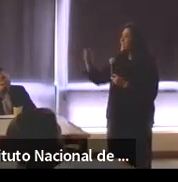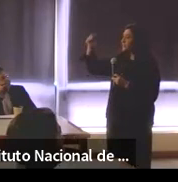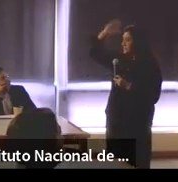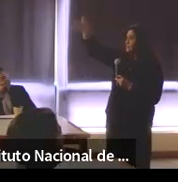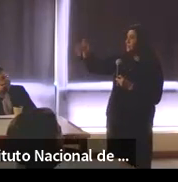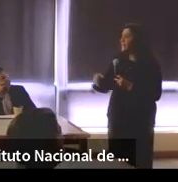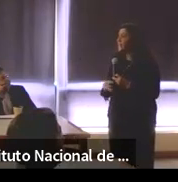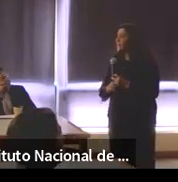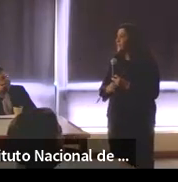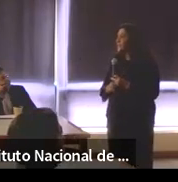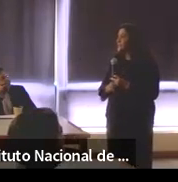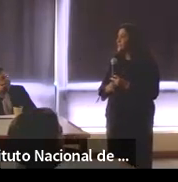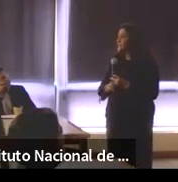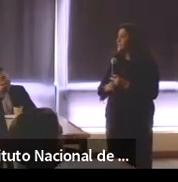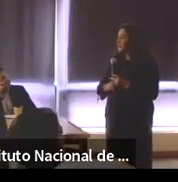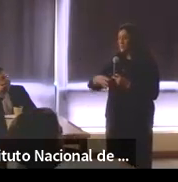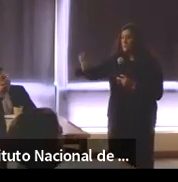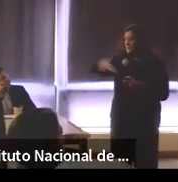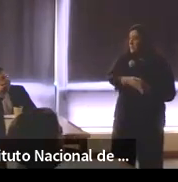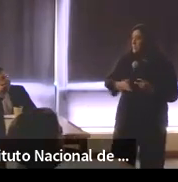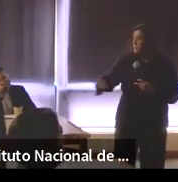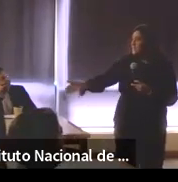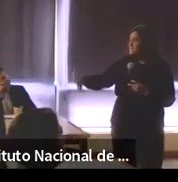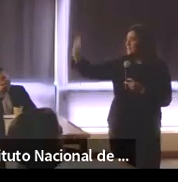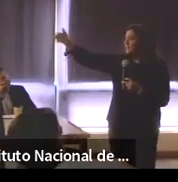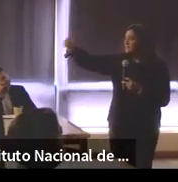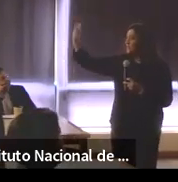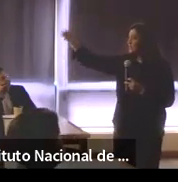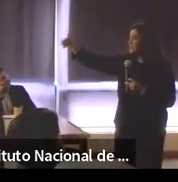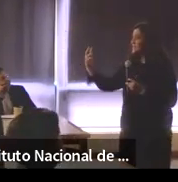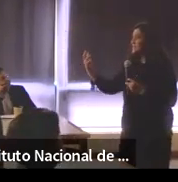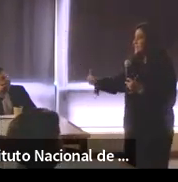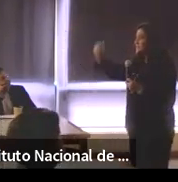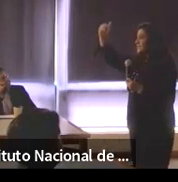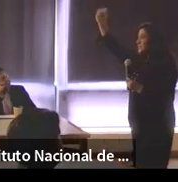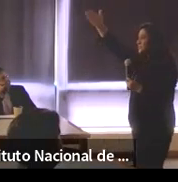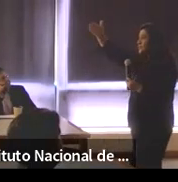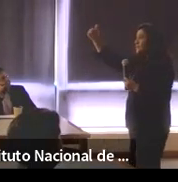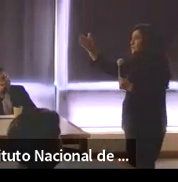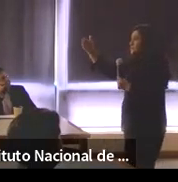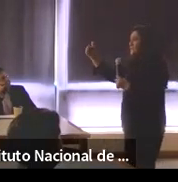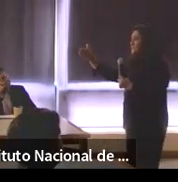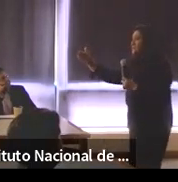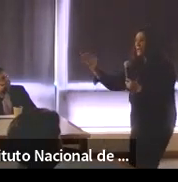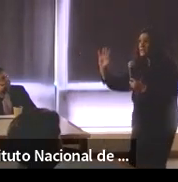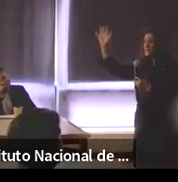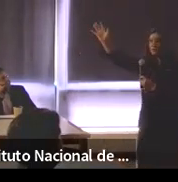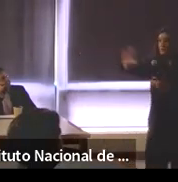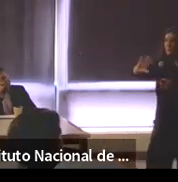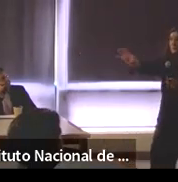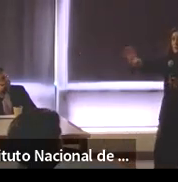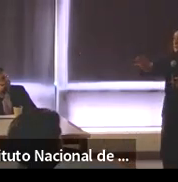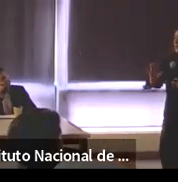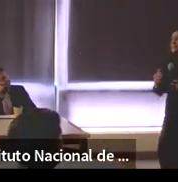nos creó siempre para ganar por eso desde la primaria están las competencias Y quién es el primero el segundo y el tercer lugar y